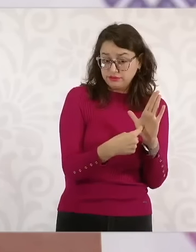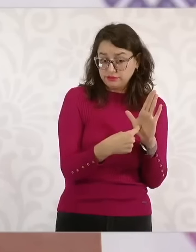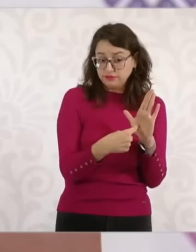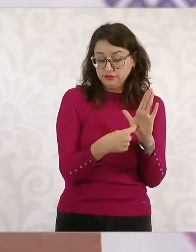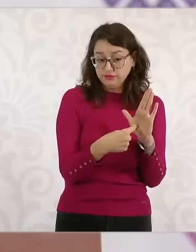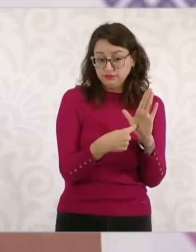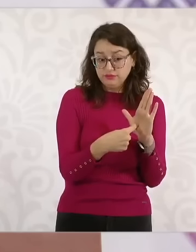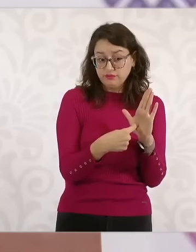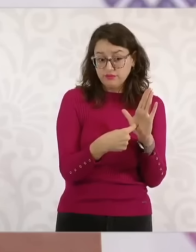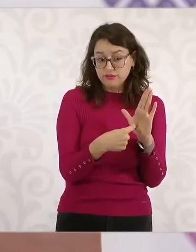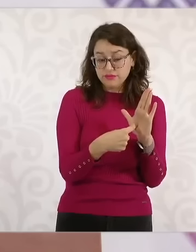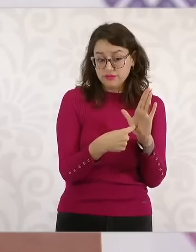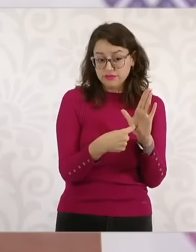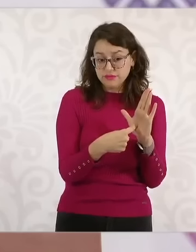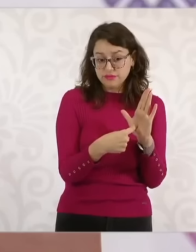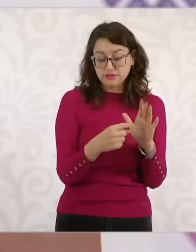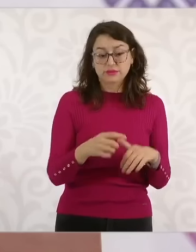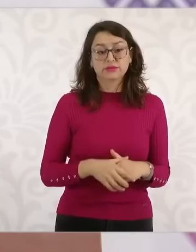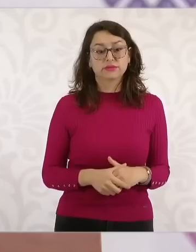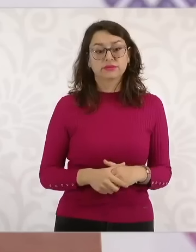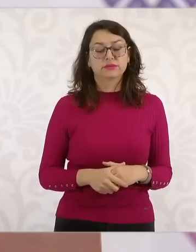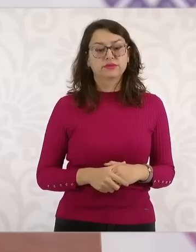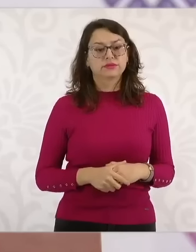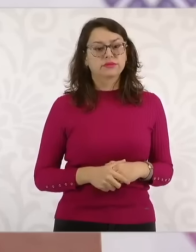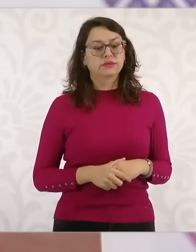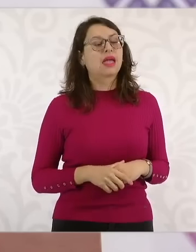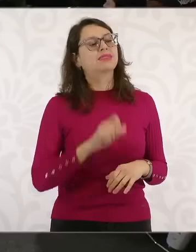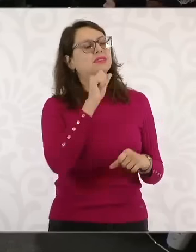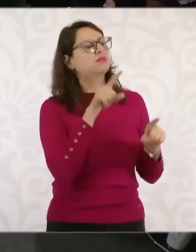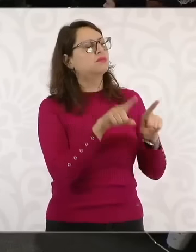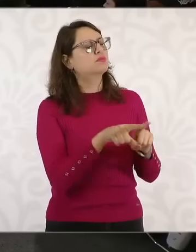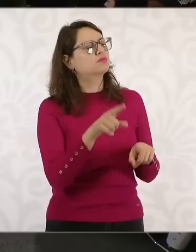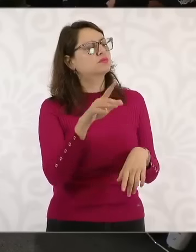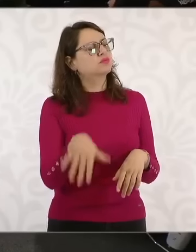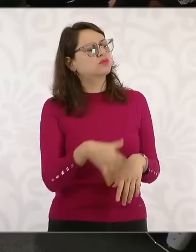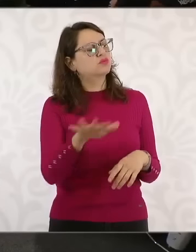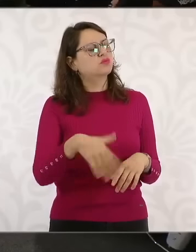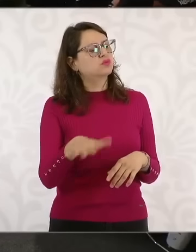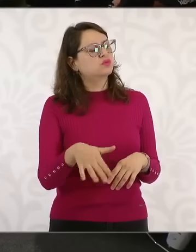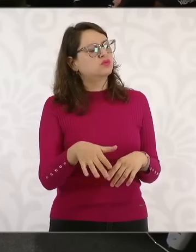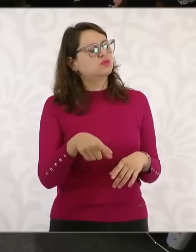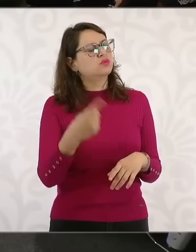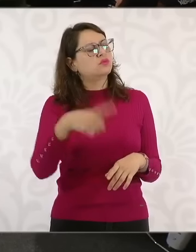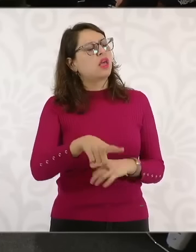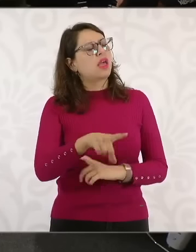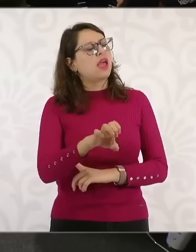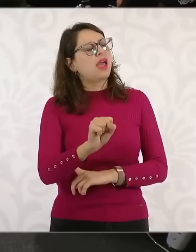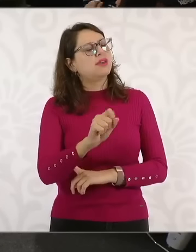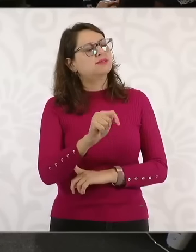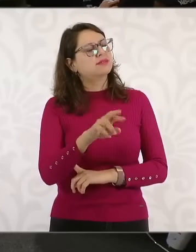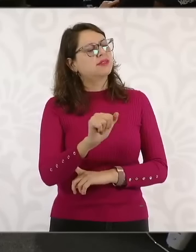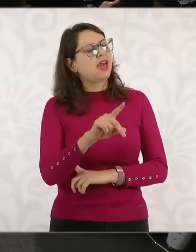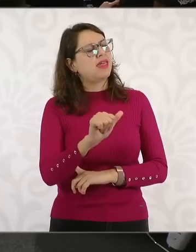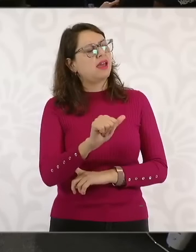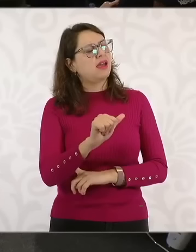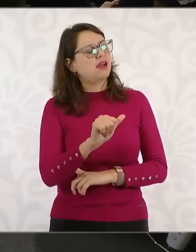no es… A ver, ¿con quién es la doctrina Estrada? Es uno de los… después de Calles.